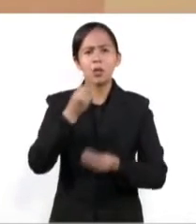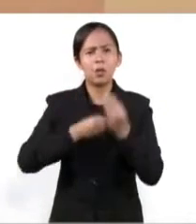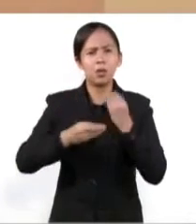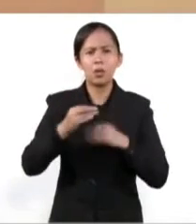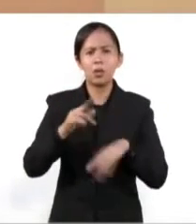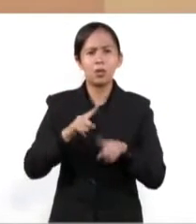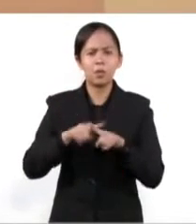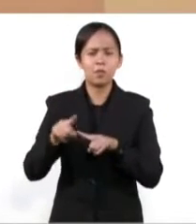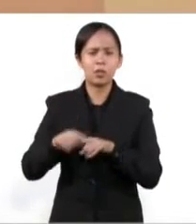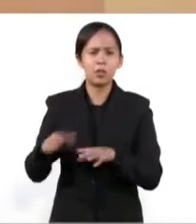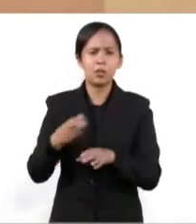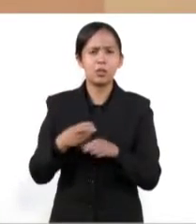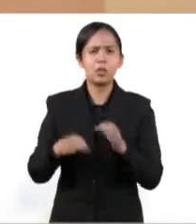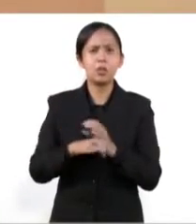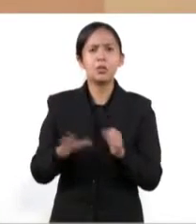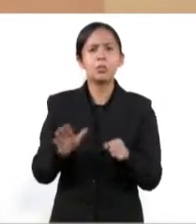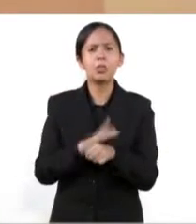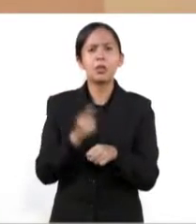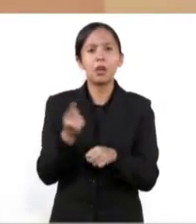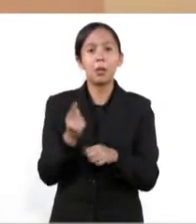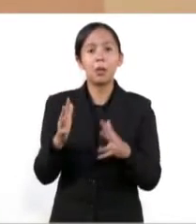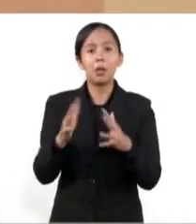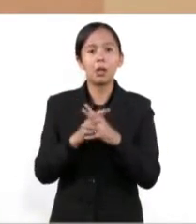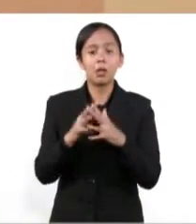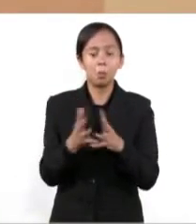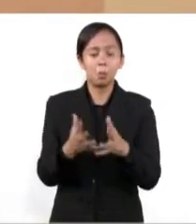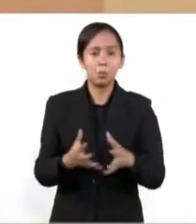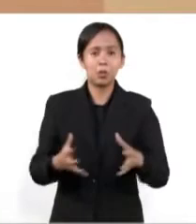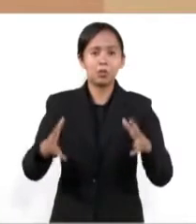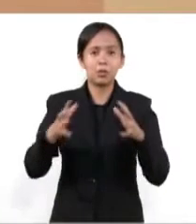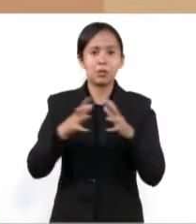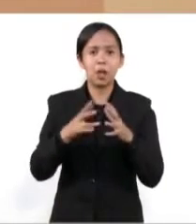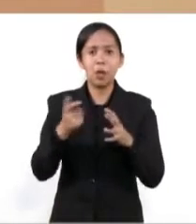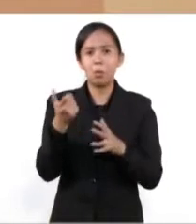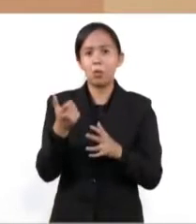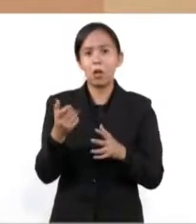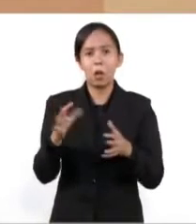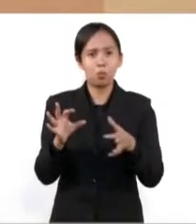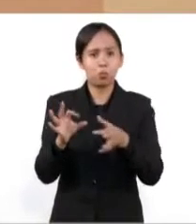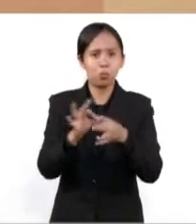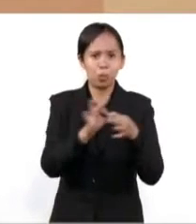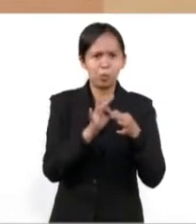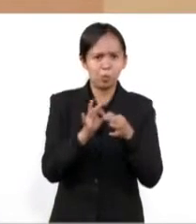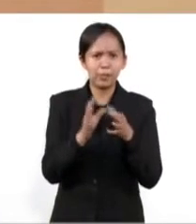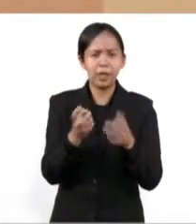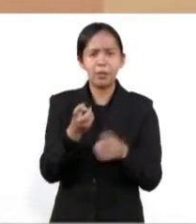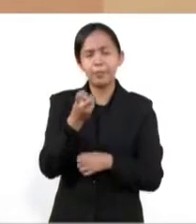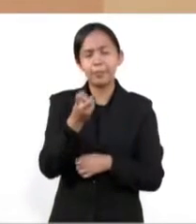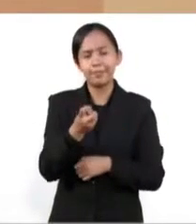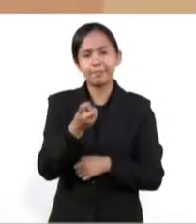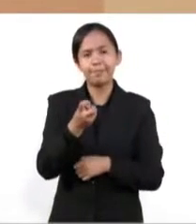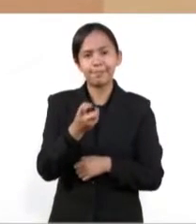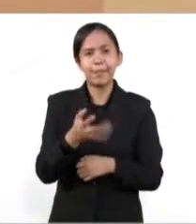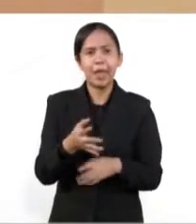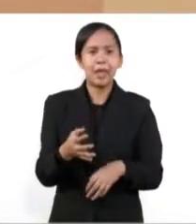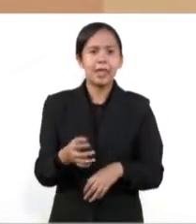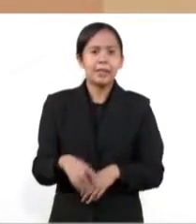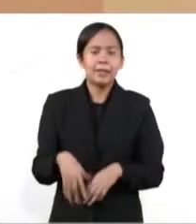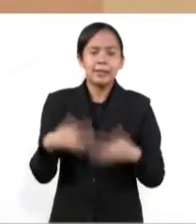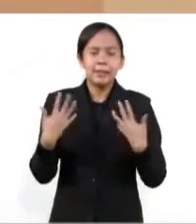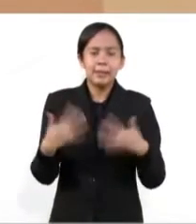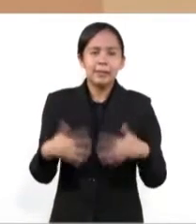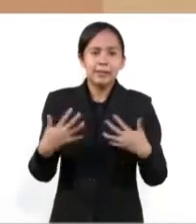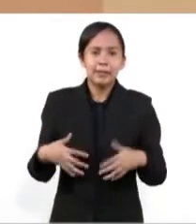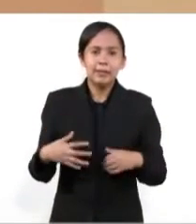cosas porque hay una guerra en el mundo y ahora como toda la economía está conectada, entonces es